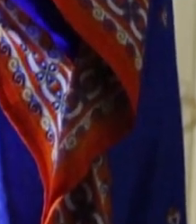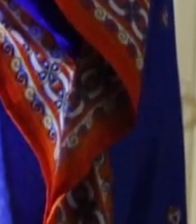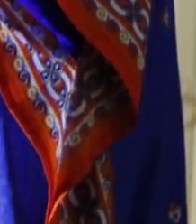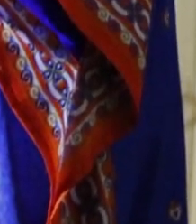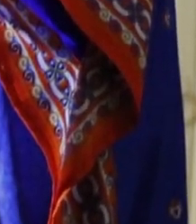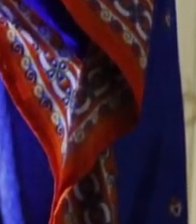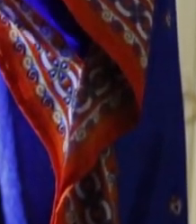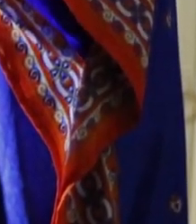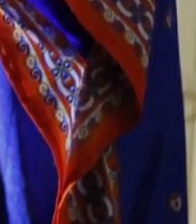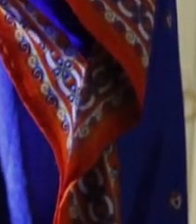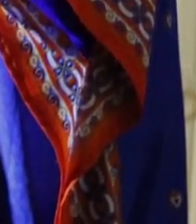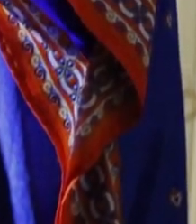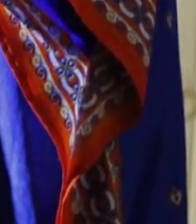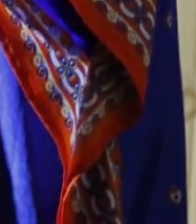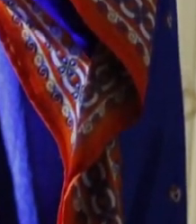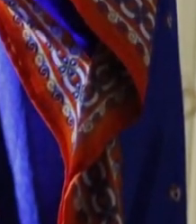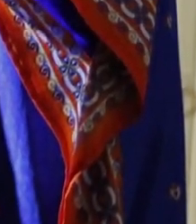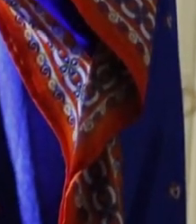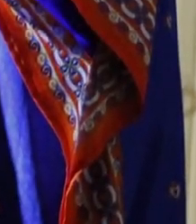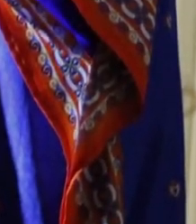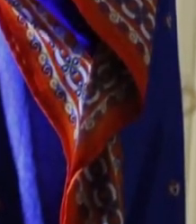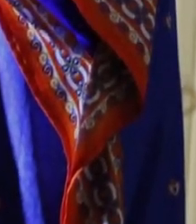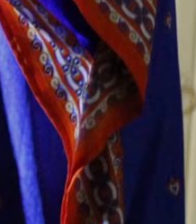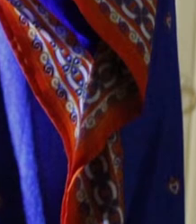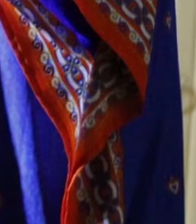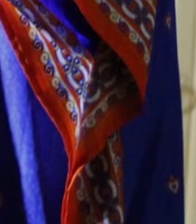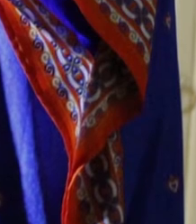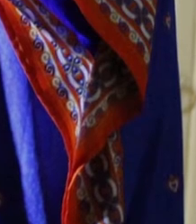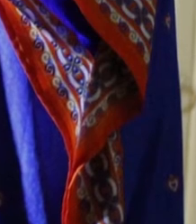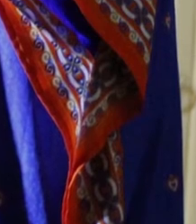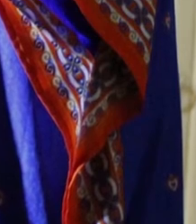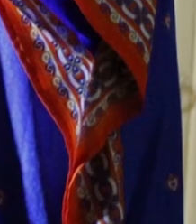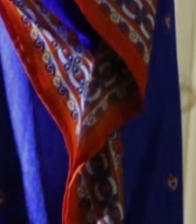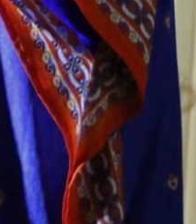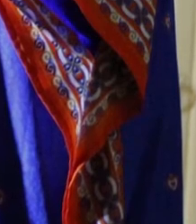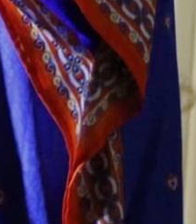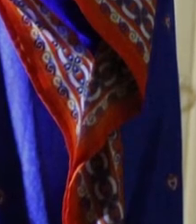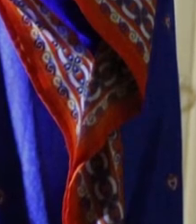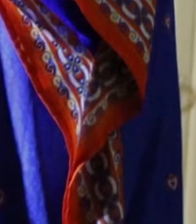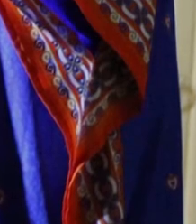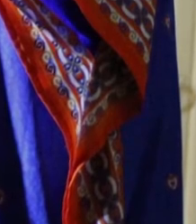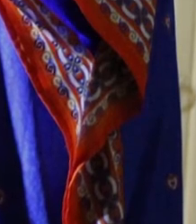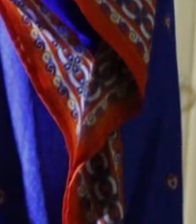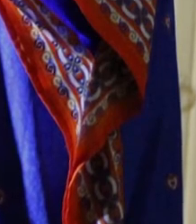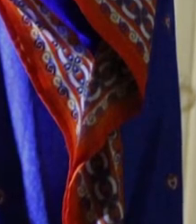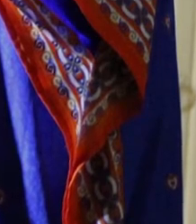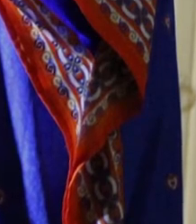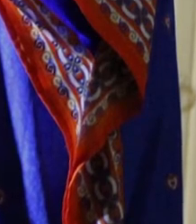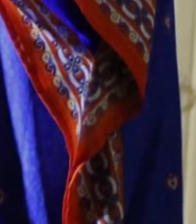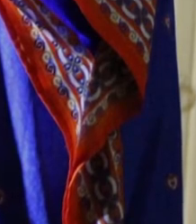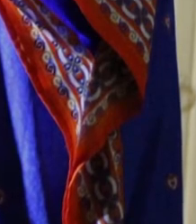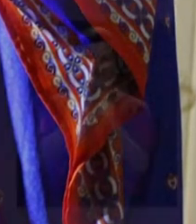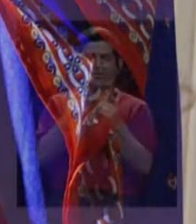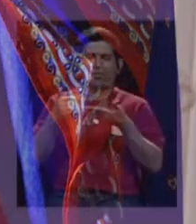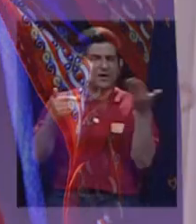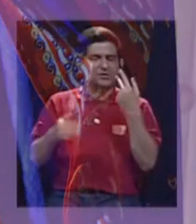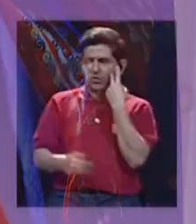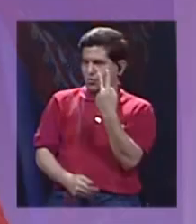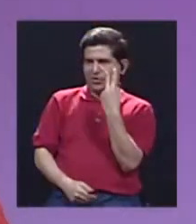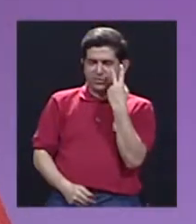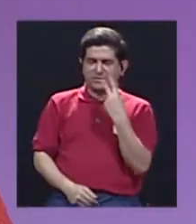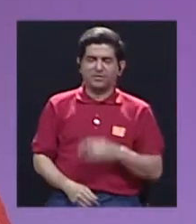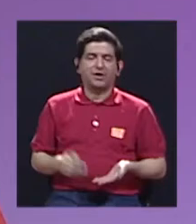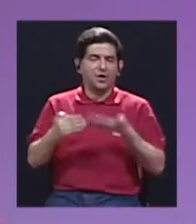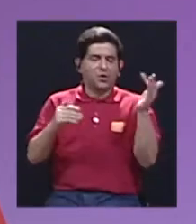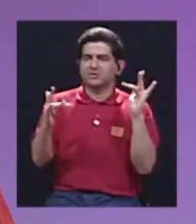el cual vinimos a estar aquí que no es solamente lo tangible sino el encuentro de lo invisible también y de